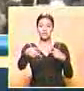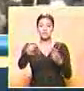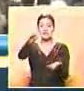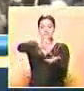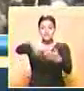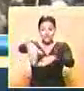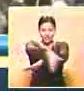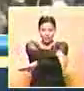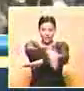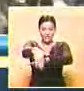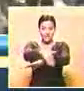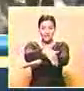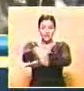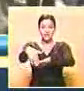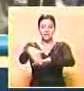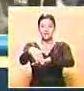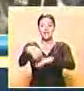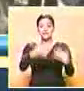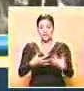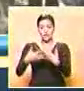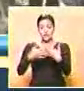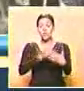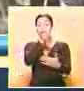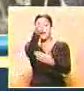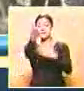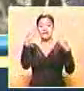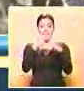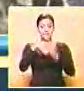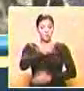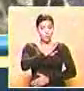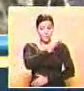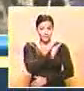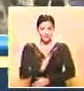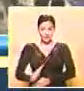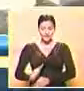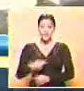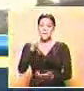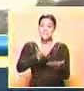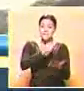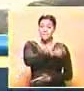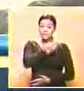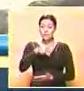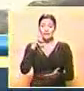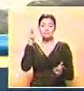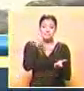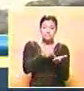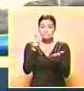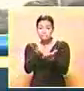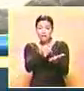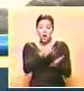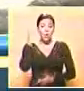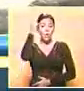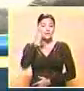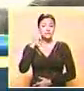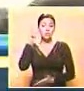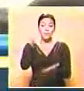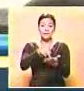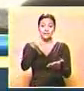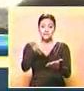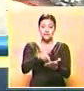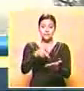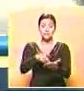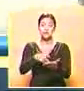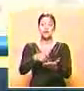avenida de Pensilvania hasta llegar a la Casa Blanca. Durante el fin de semana miles de personas comenzaron a llegar a Washington para asistir al concierto